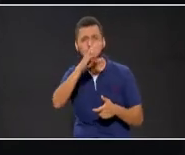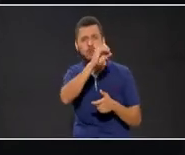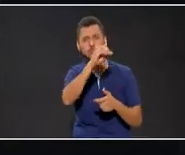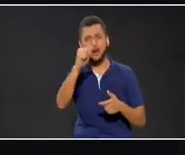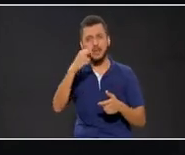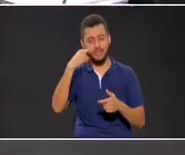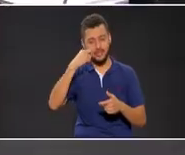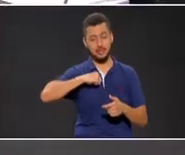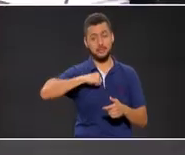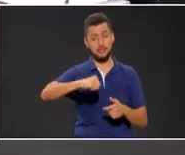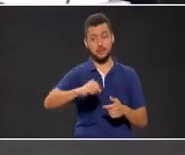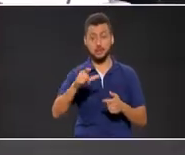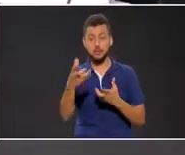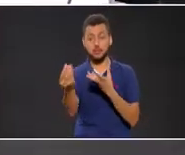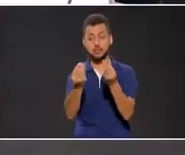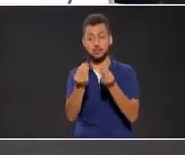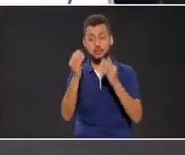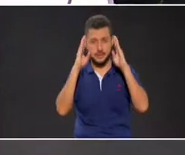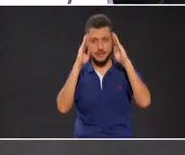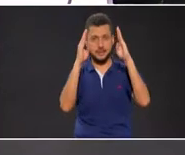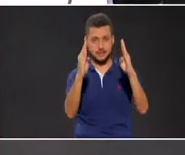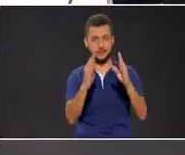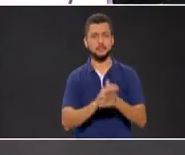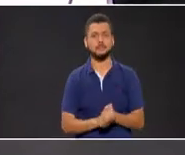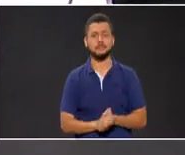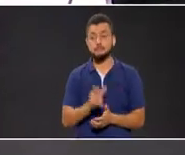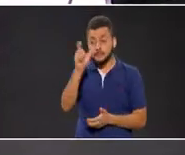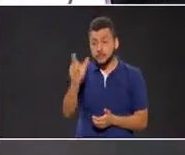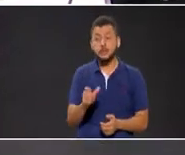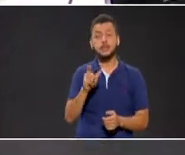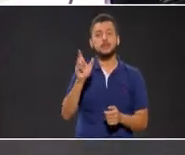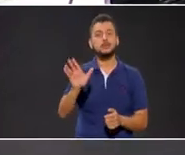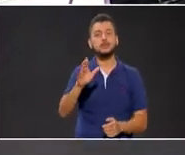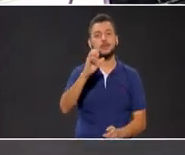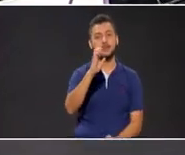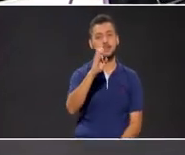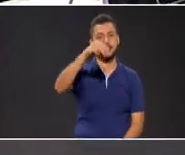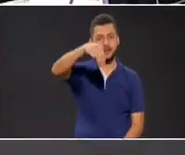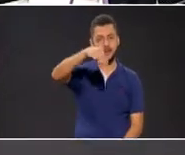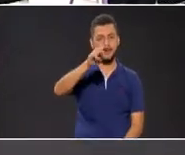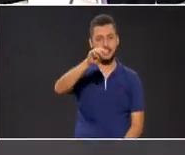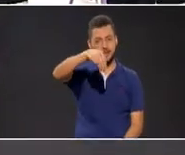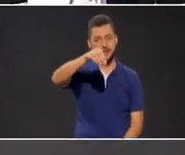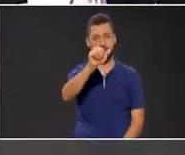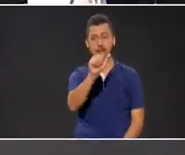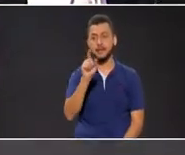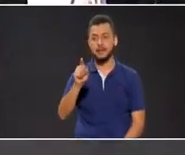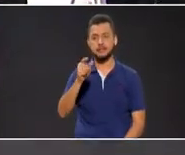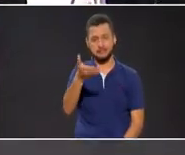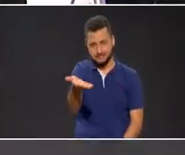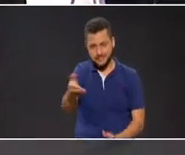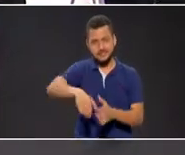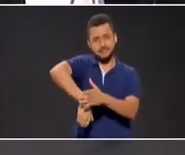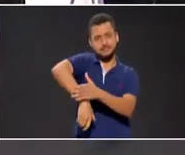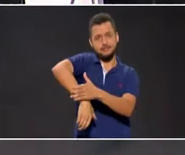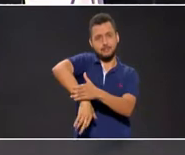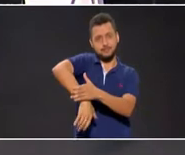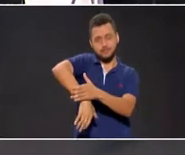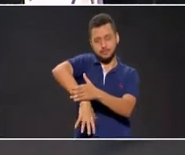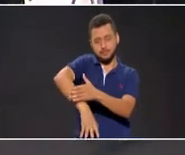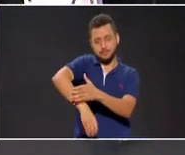muchas gracias turno para la doctora emma mejía para qué saque la balota a ver a quién le corresponde la pregunta por